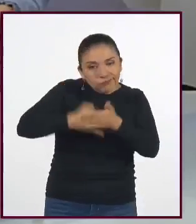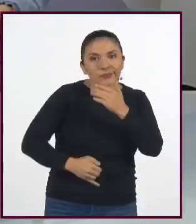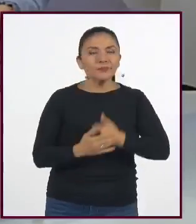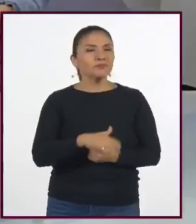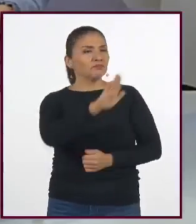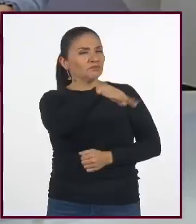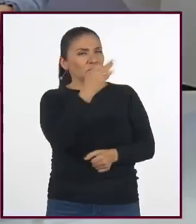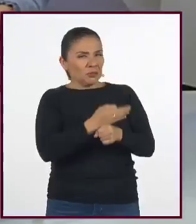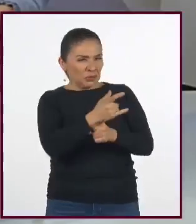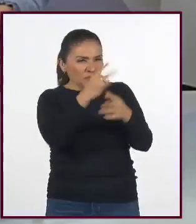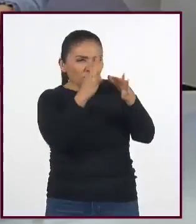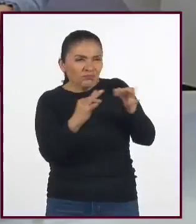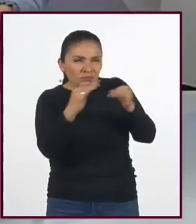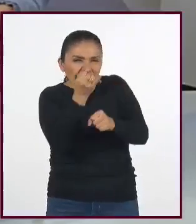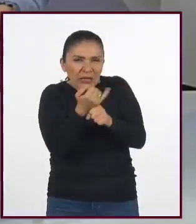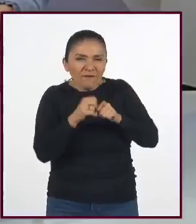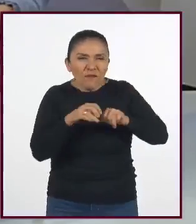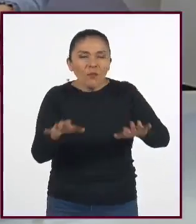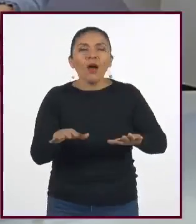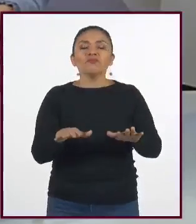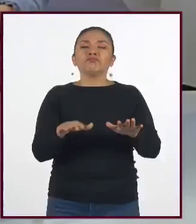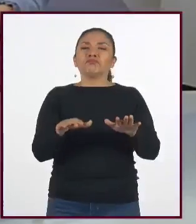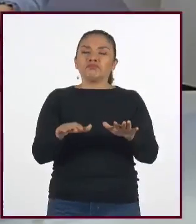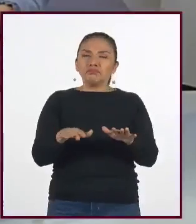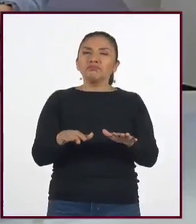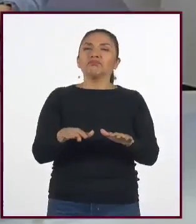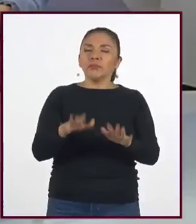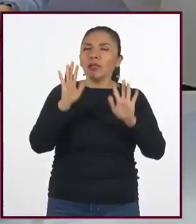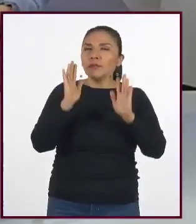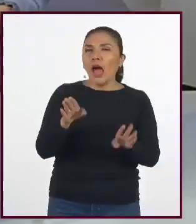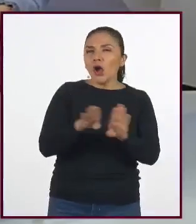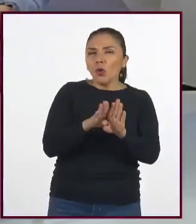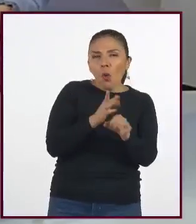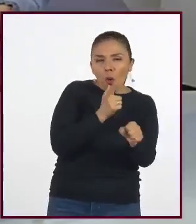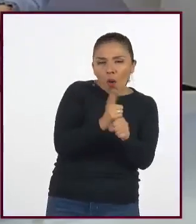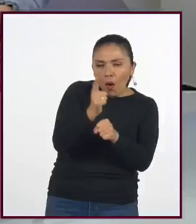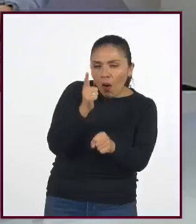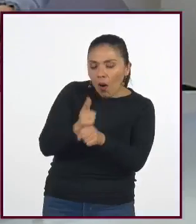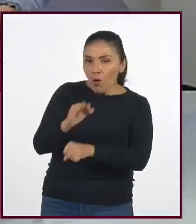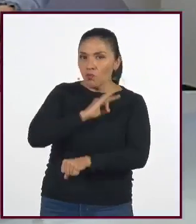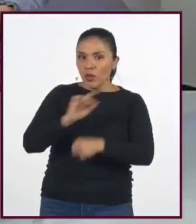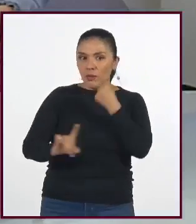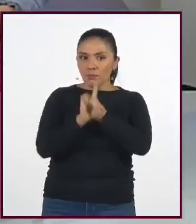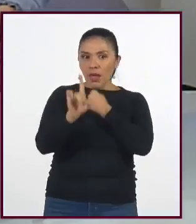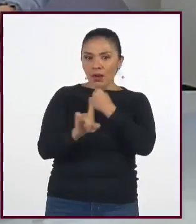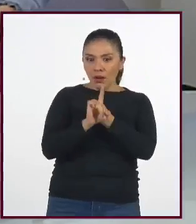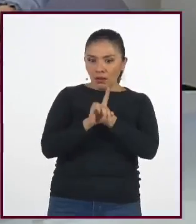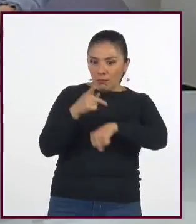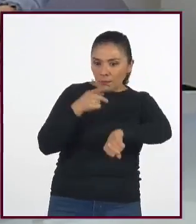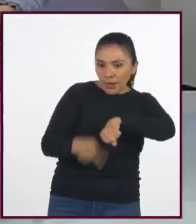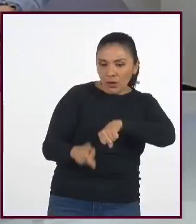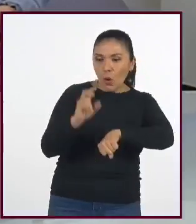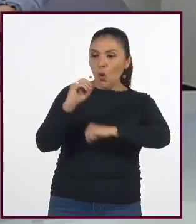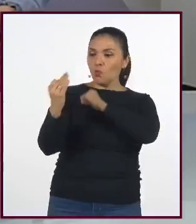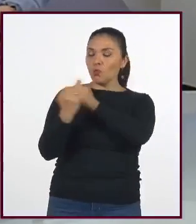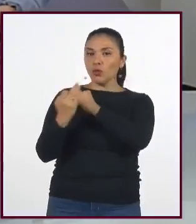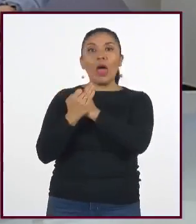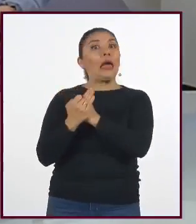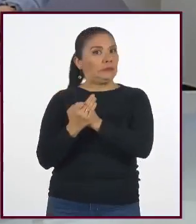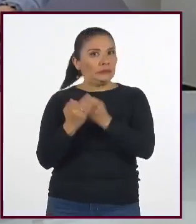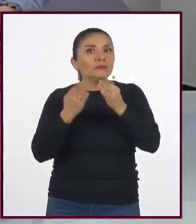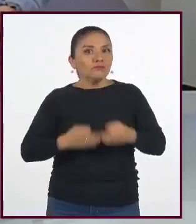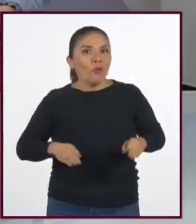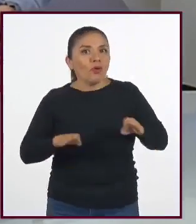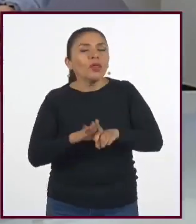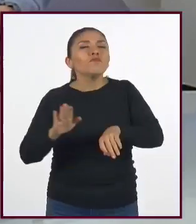que nos compartes, saber identificar los factores de riesgo y los factores de protección me parece sumamente importante por dos